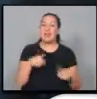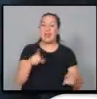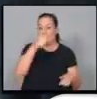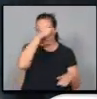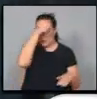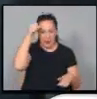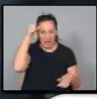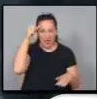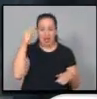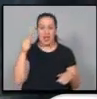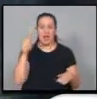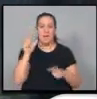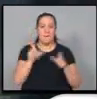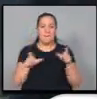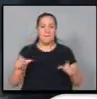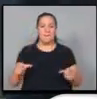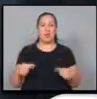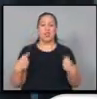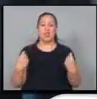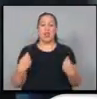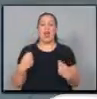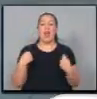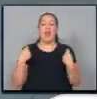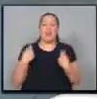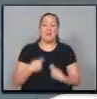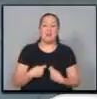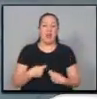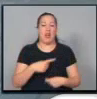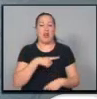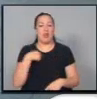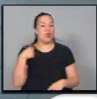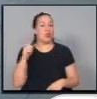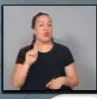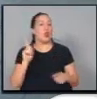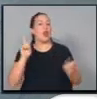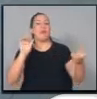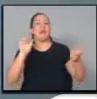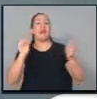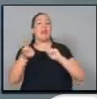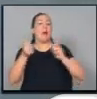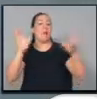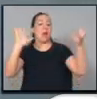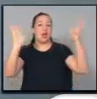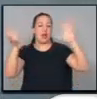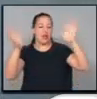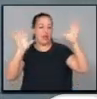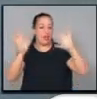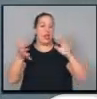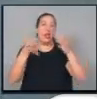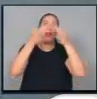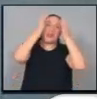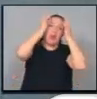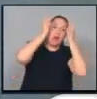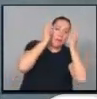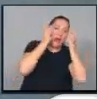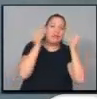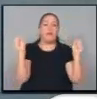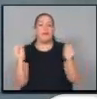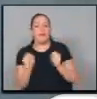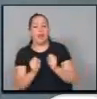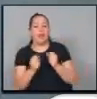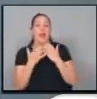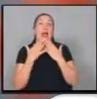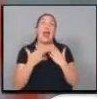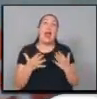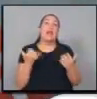estemos la gente con algún suéter y demás? No, con el cambio climático me imagino cualquier cosa. Un día transpirado, otro día frío. Gracias que estamos